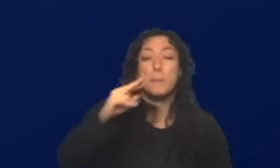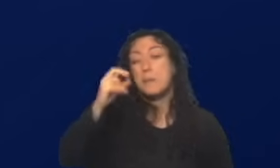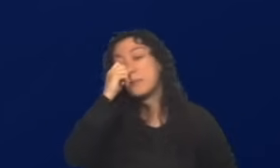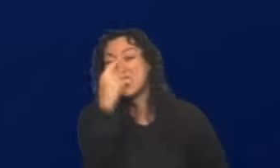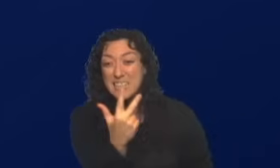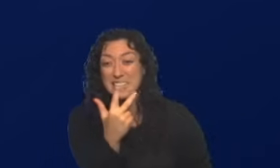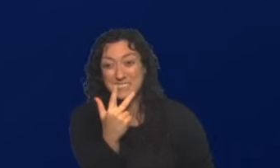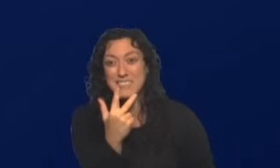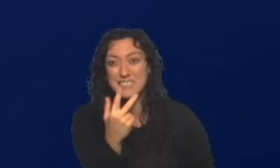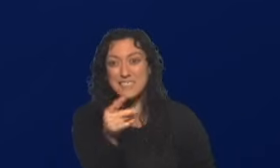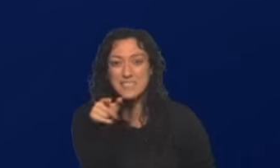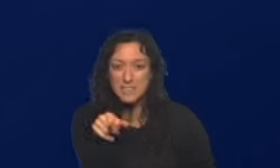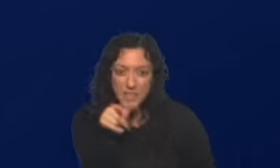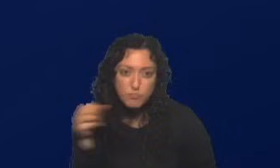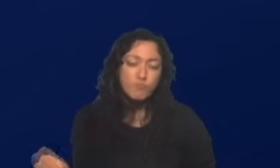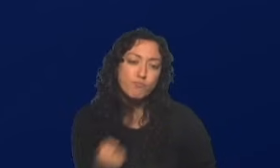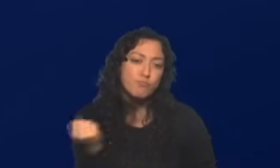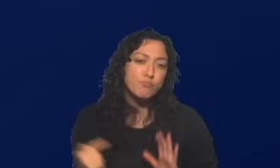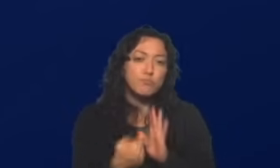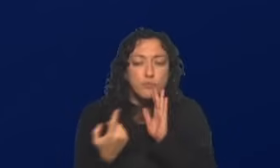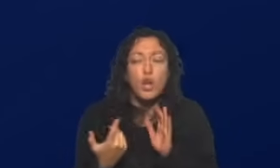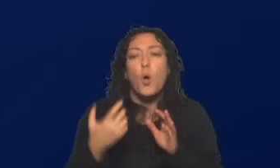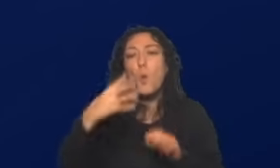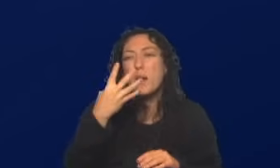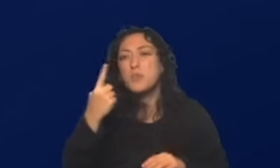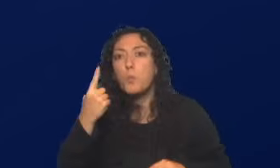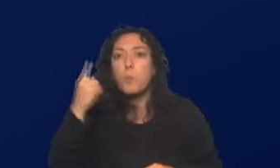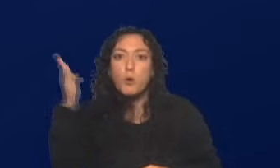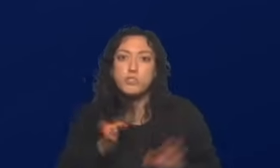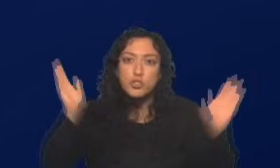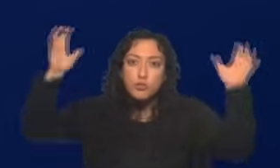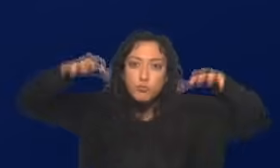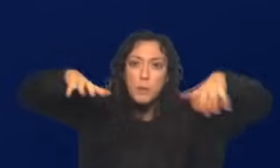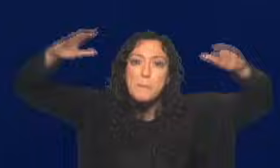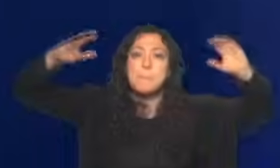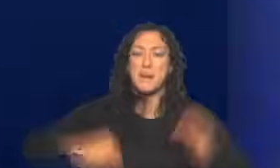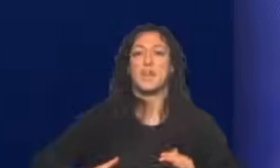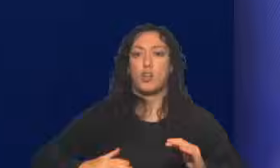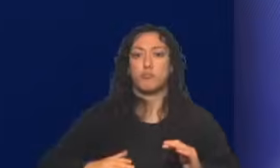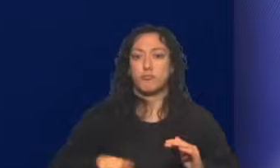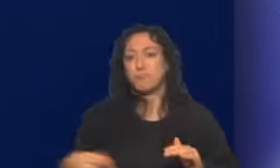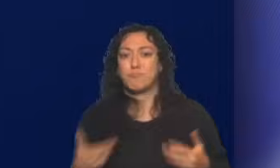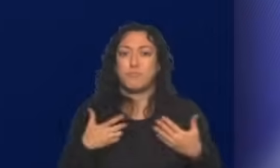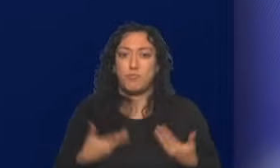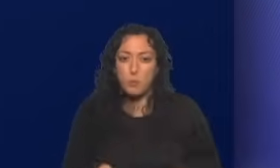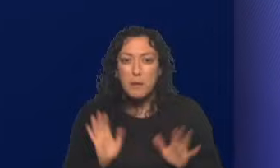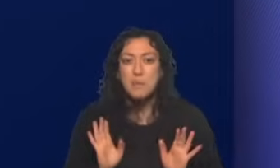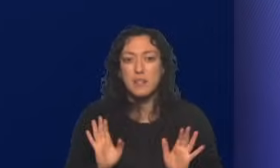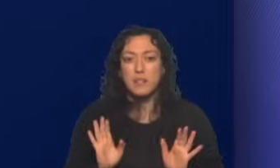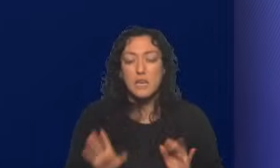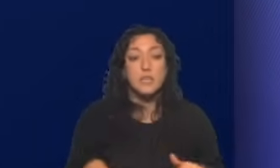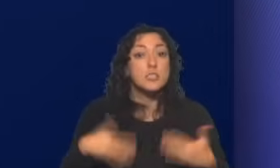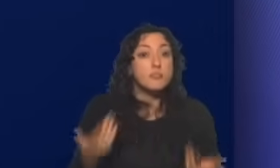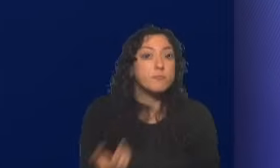y aquí está el punto, llovió un 41% menos de lo normal en la zona del canal. Bueno, esto empezó a